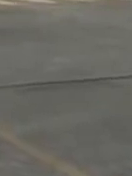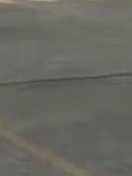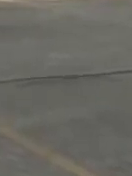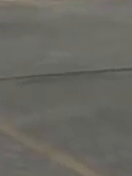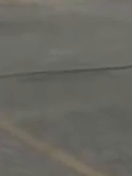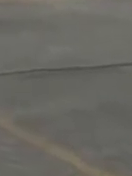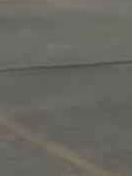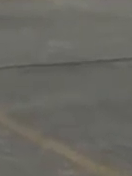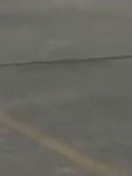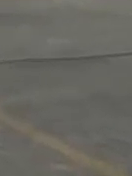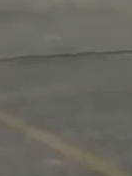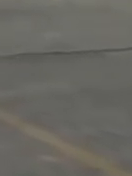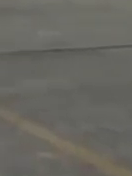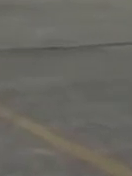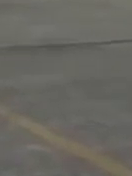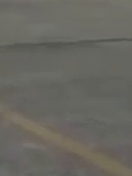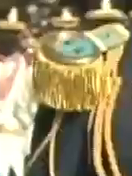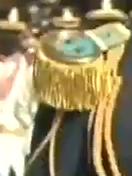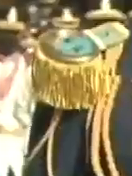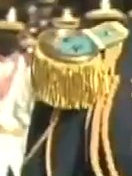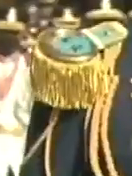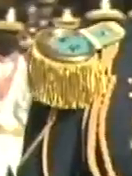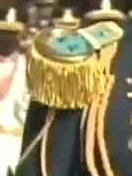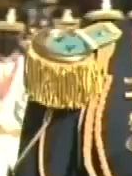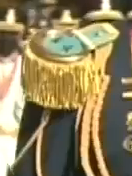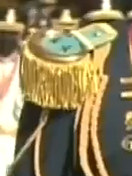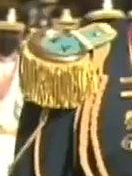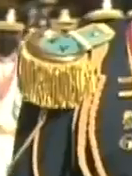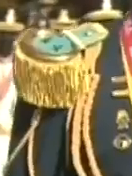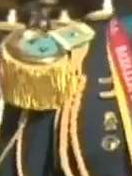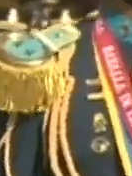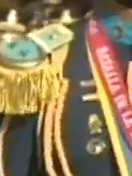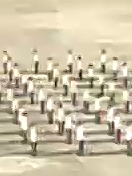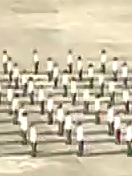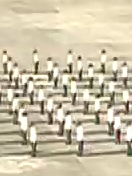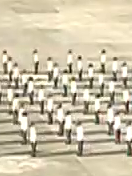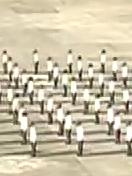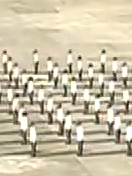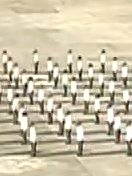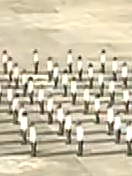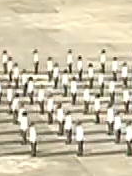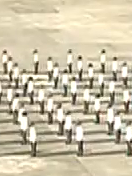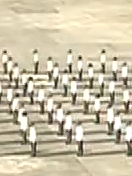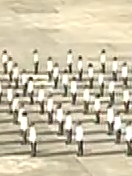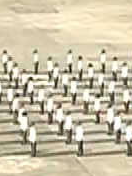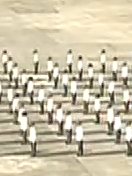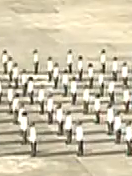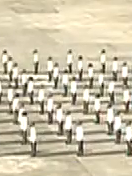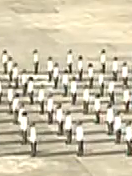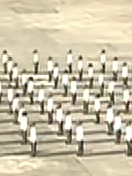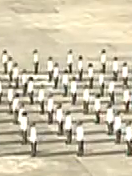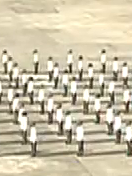al acto. ¡Atención! ¡Tir!